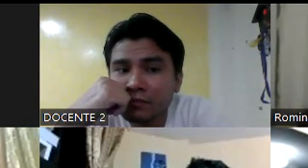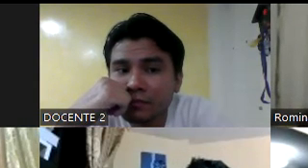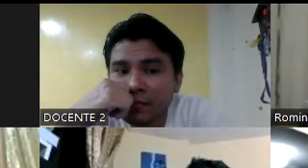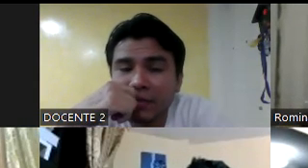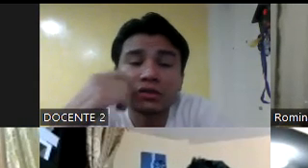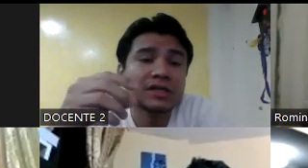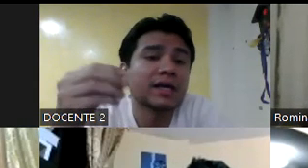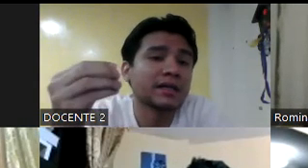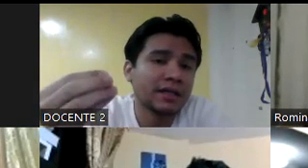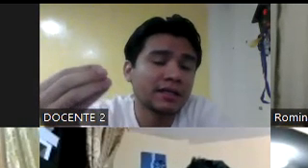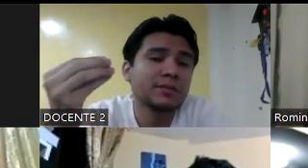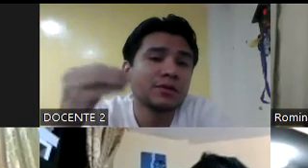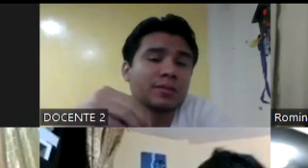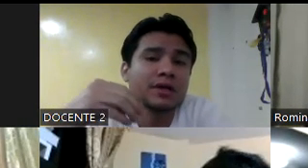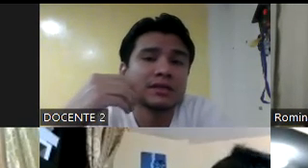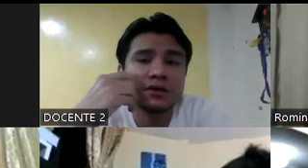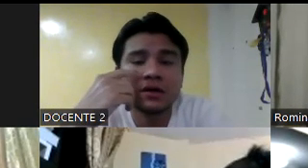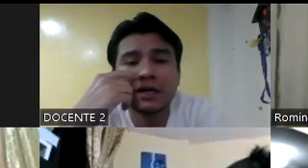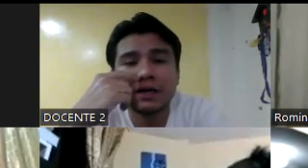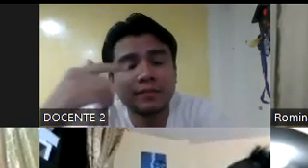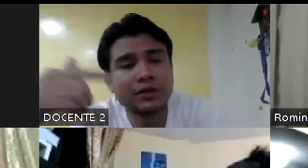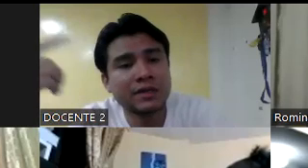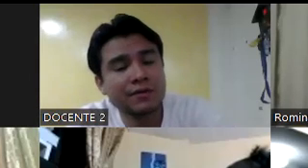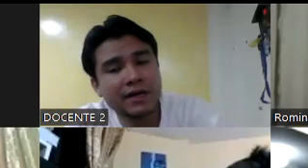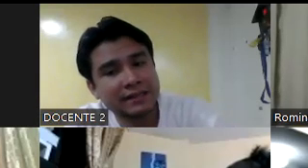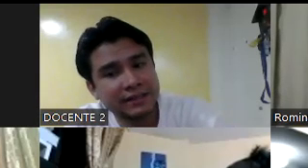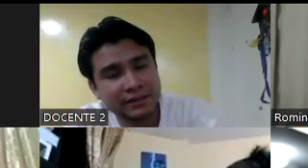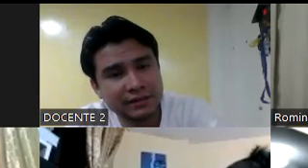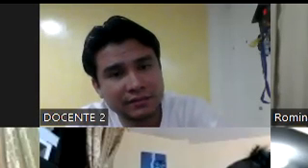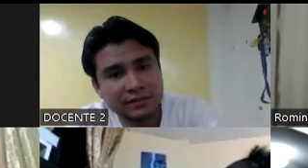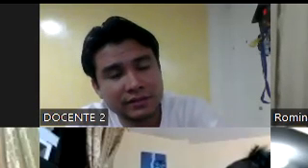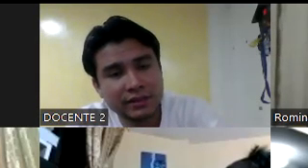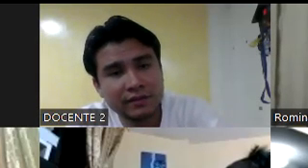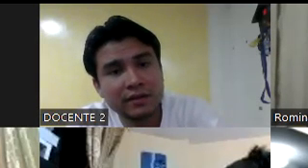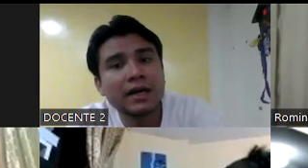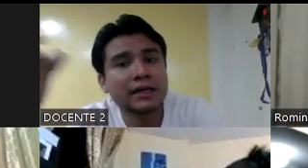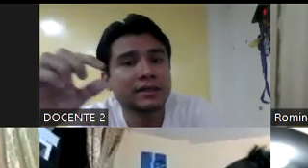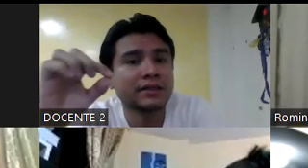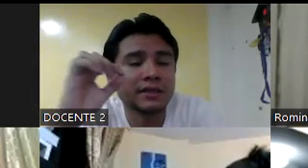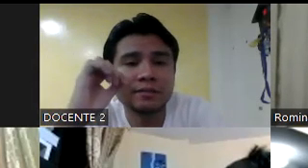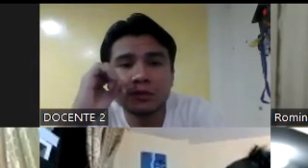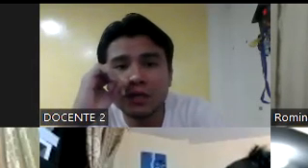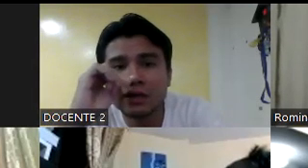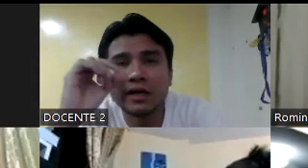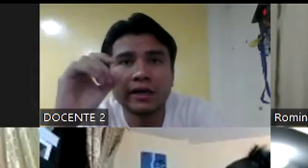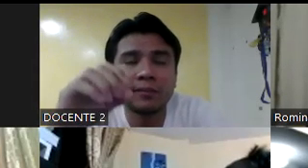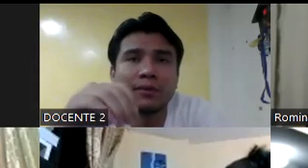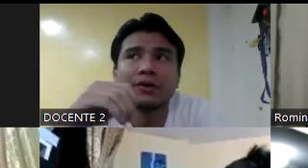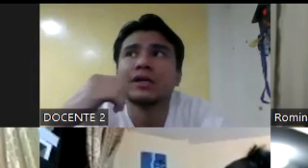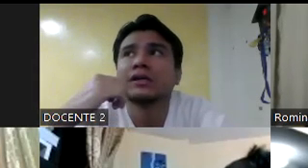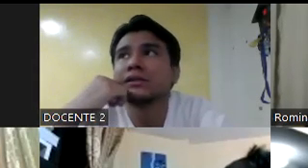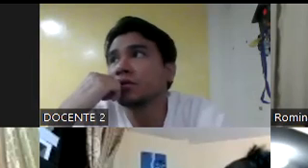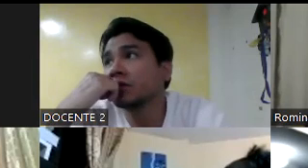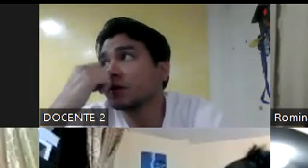tazas diarias. Entonces hay que tratar de disminuir porque les digo, el café puede llevar a una gastritis. ¿Sí? Hay que tratar de disminuir.